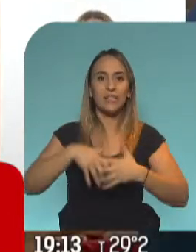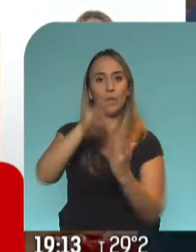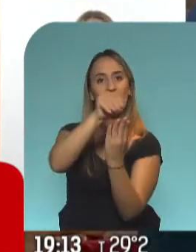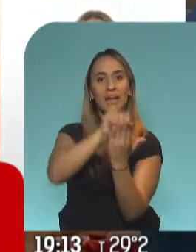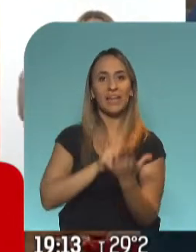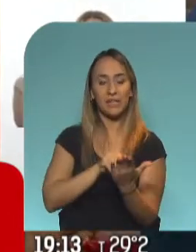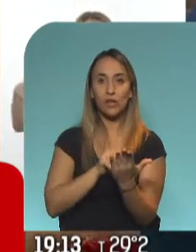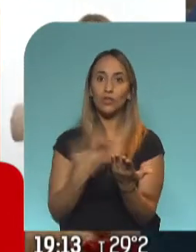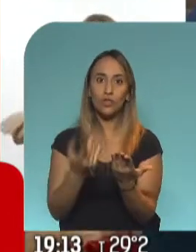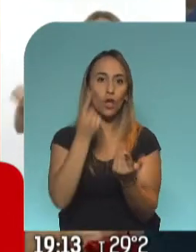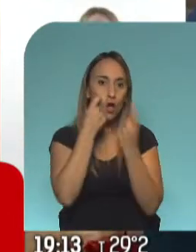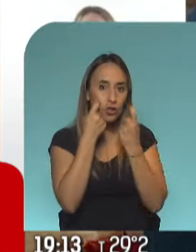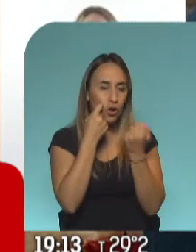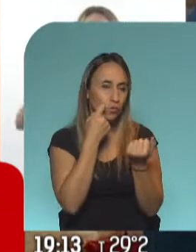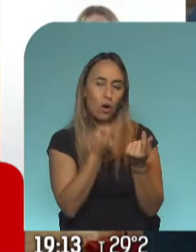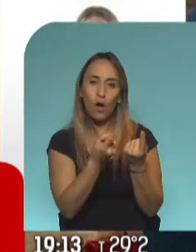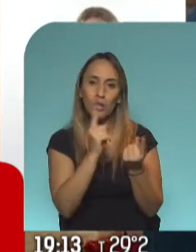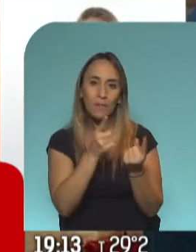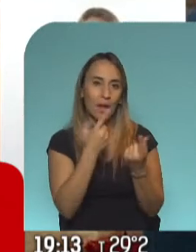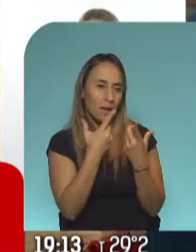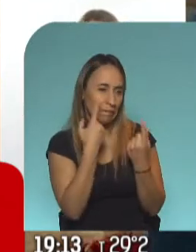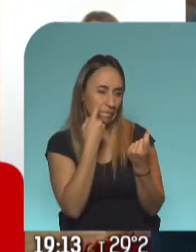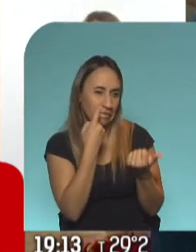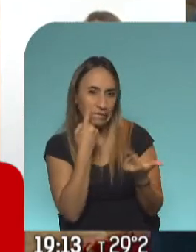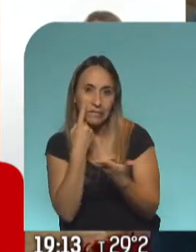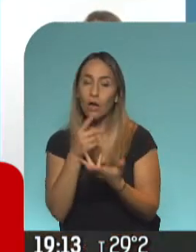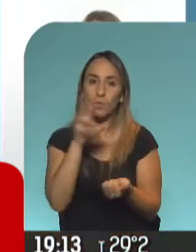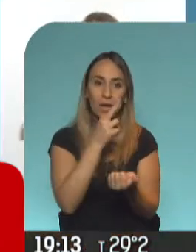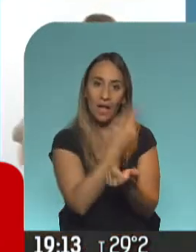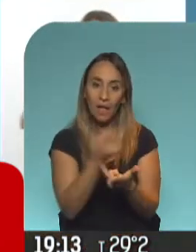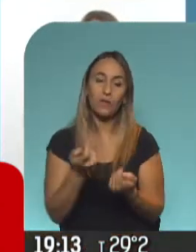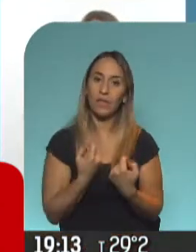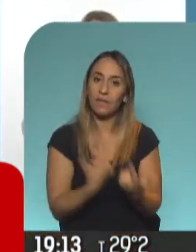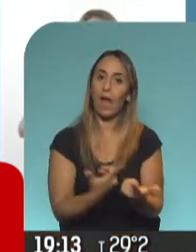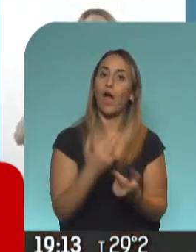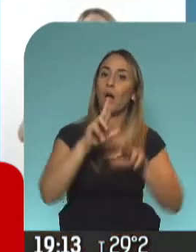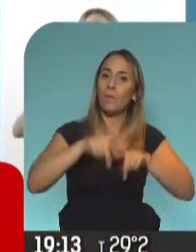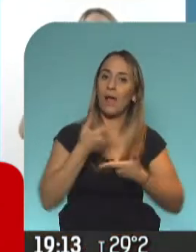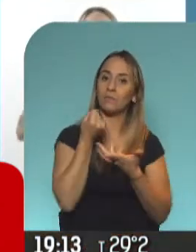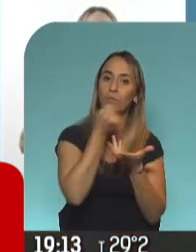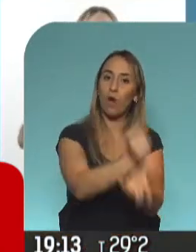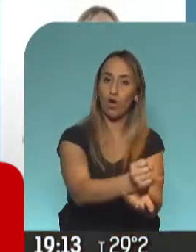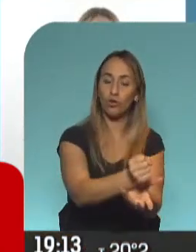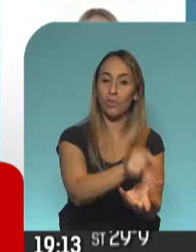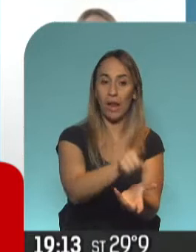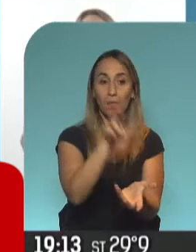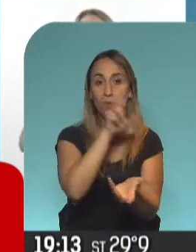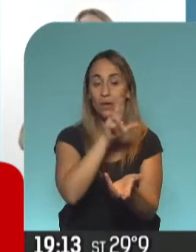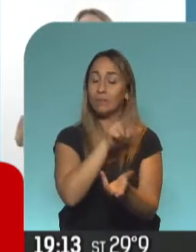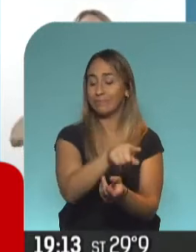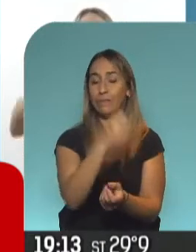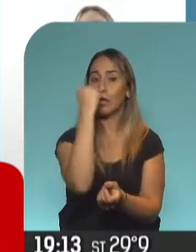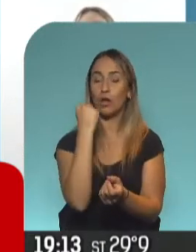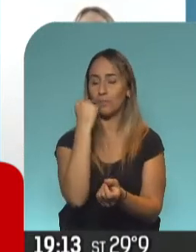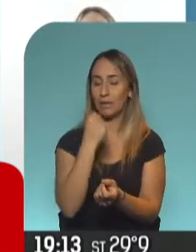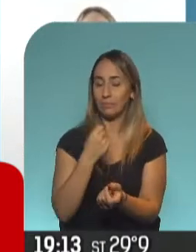de las mujeres y, por ejemplo, acceder a algunos beneficios, como los planes para las mujeres que por cuestiones económicas no pueden salir de la casa.